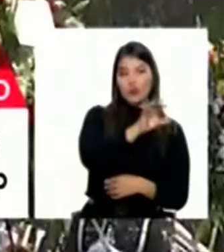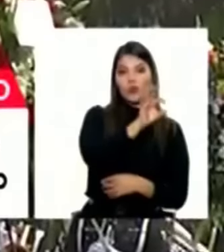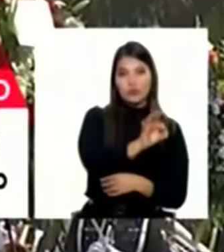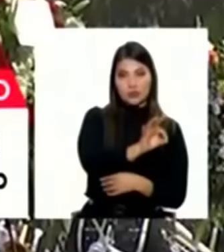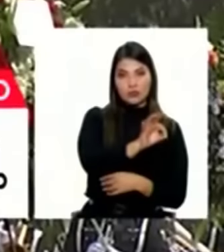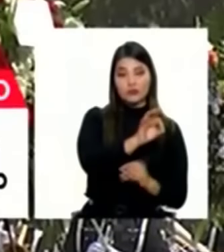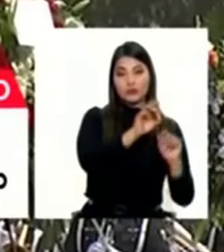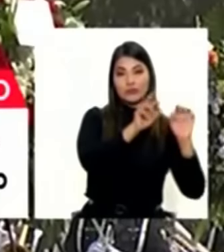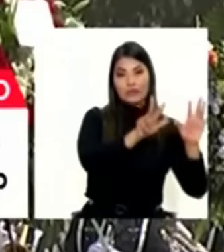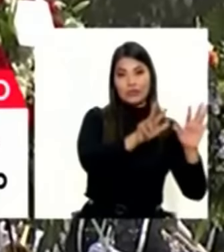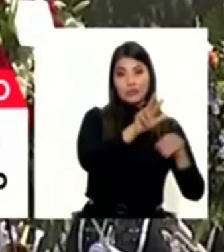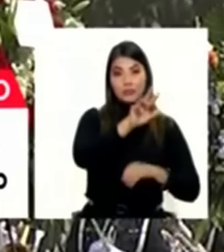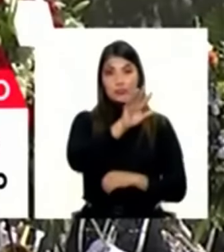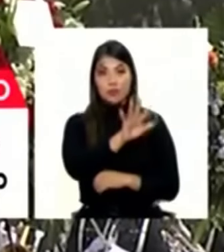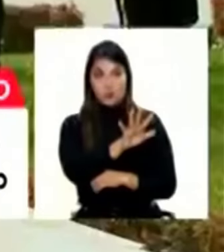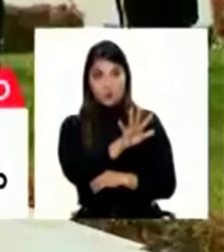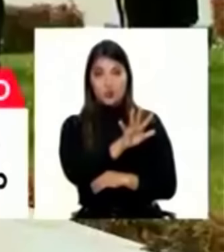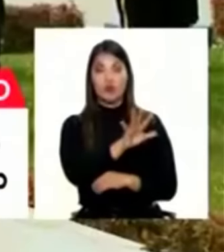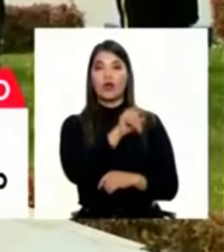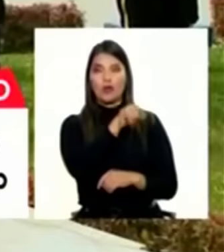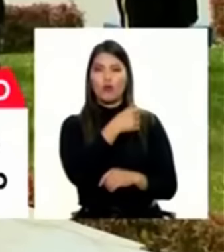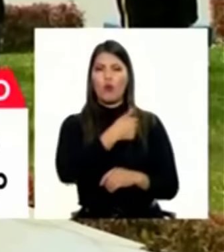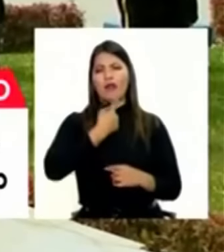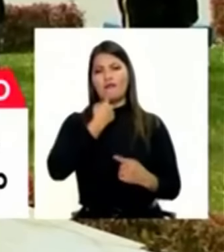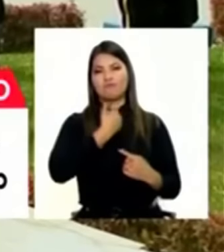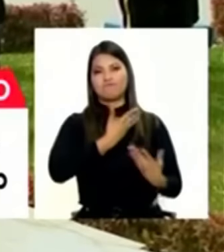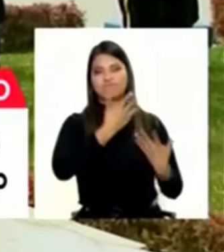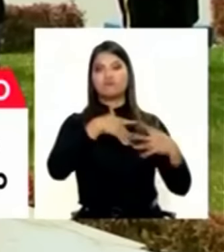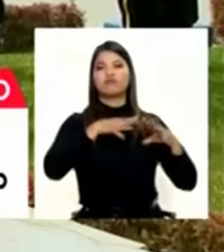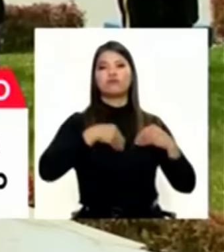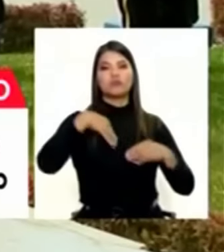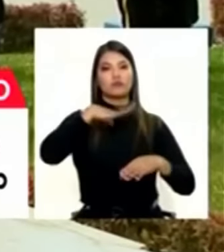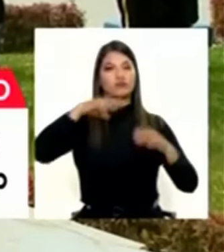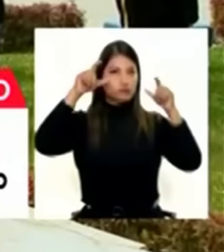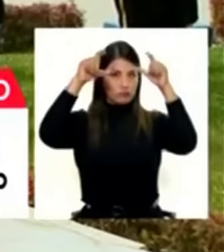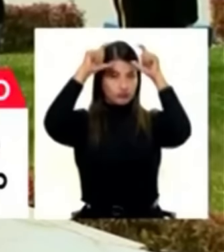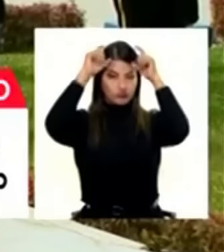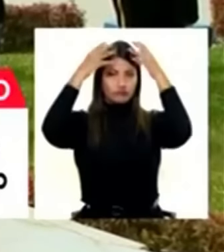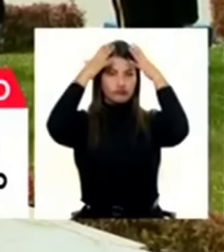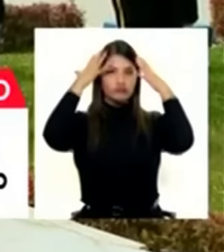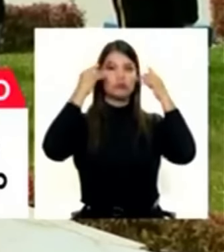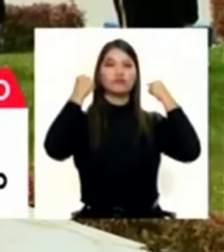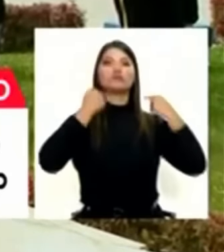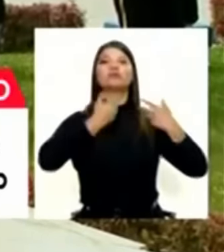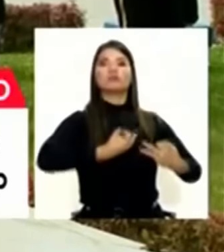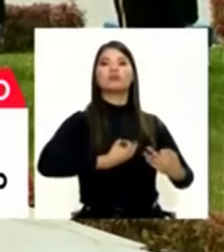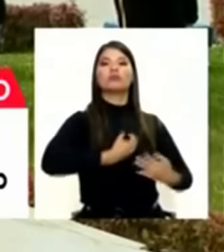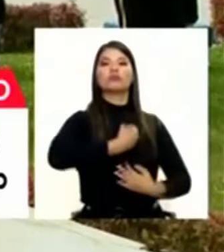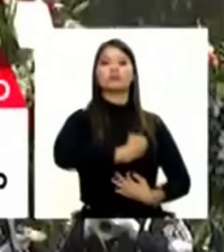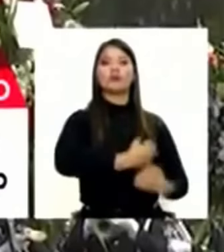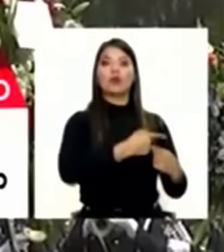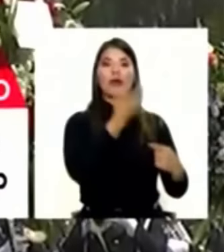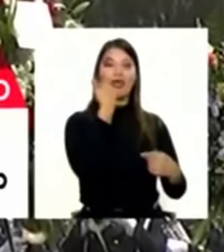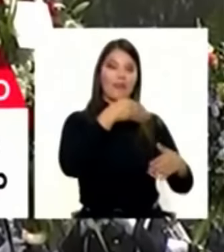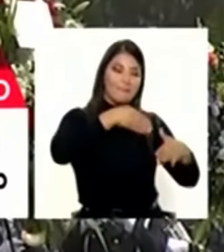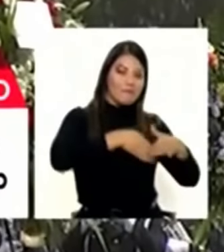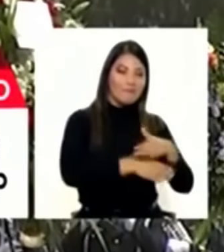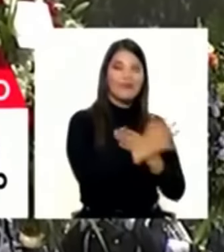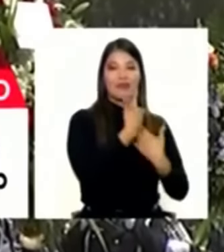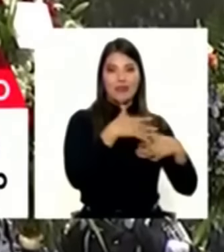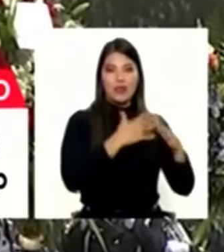1935, nuestro héroe patrio, Capitán FAB José Abelardo Quiñones, ingresó a la Escuela Central